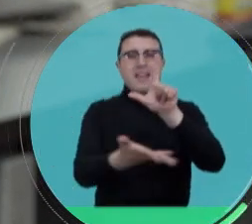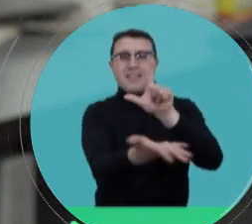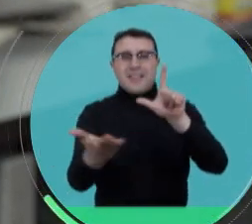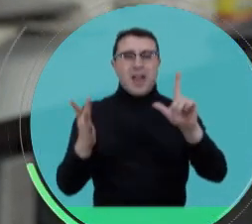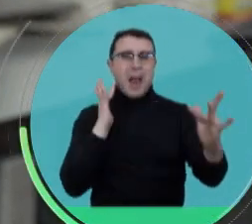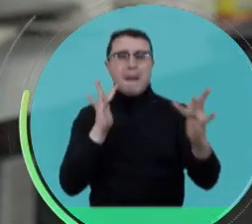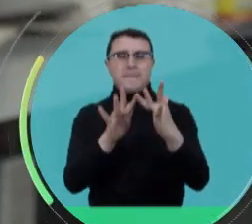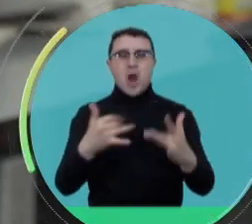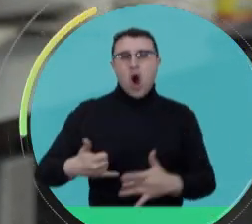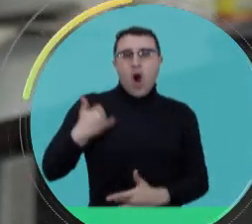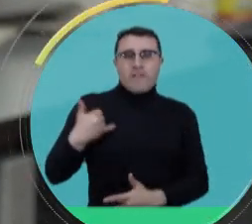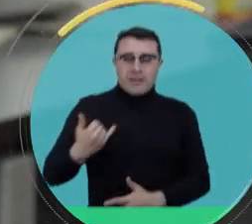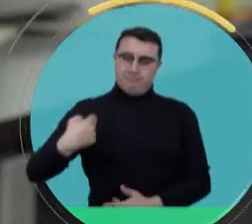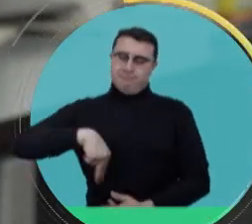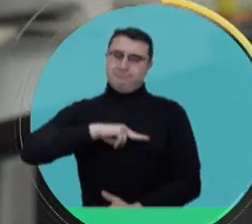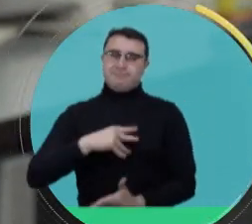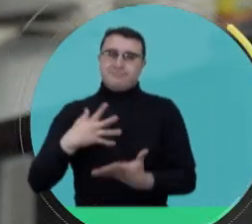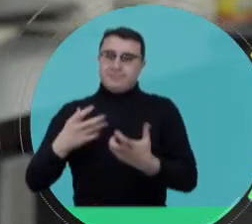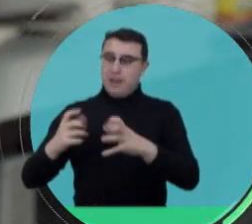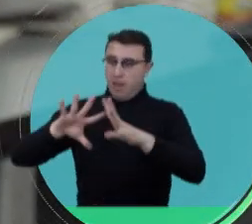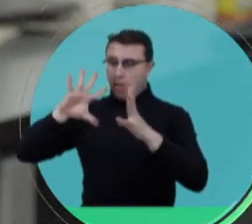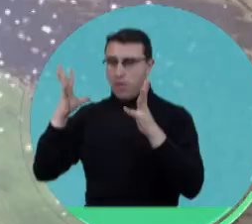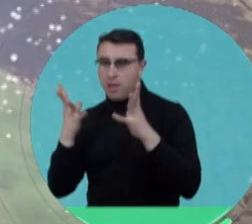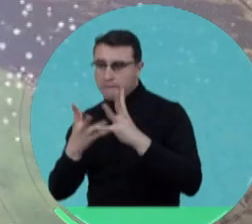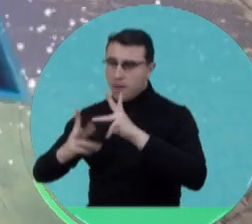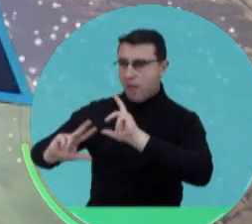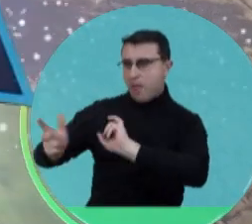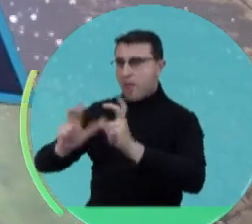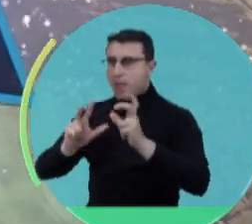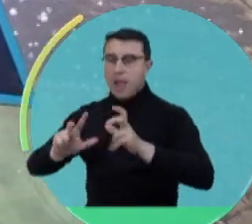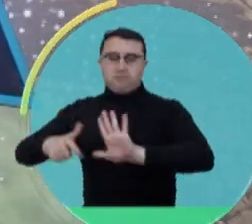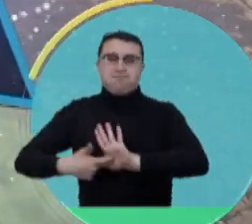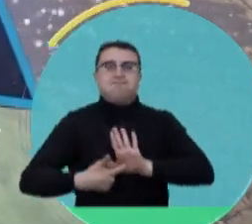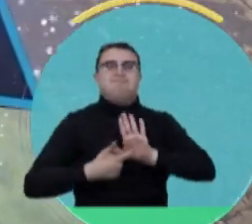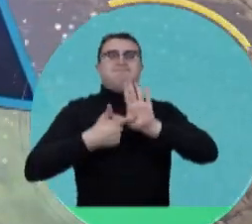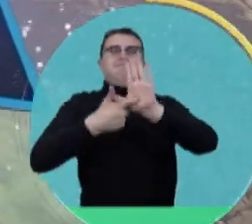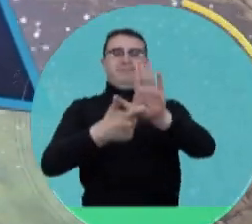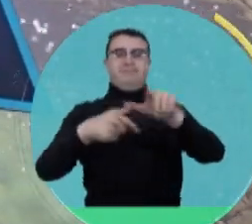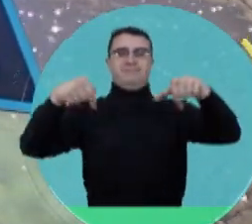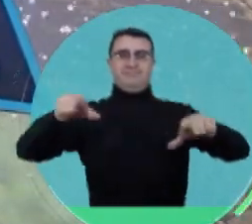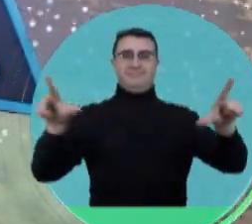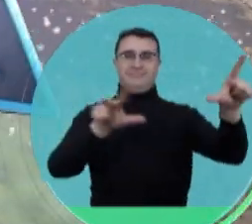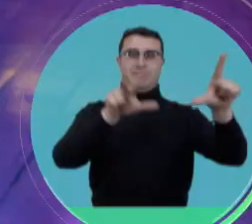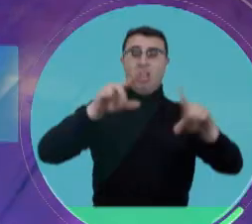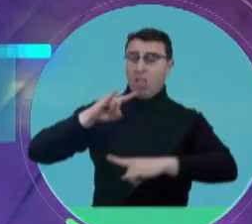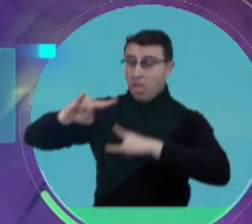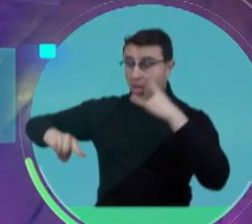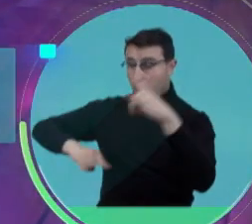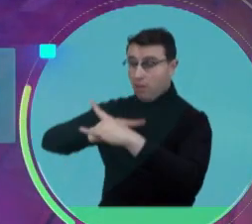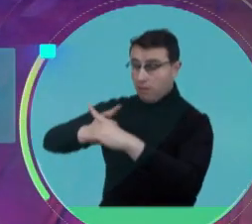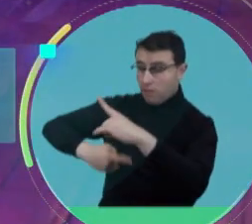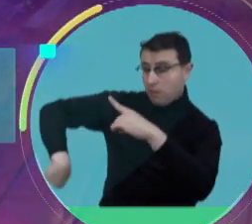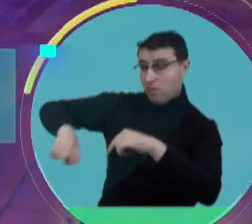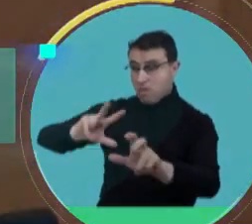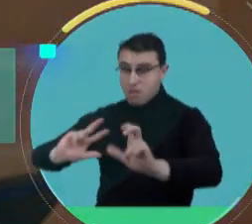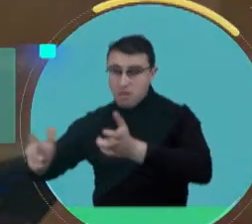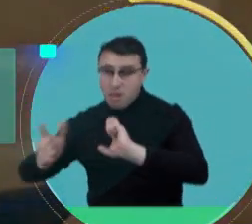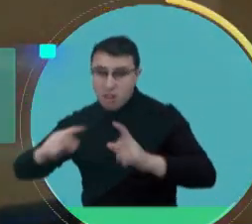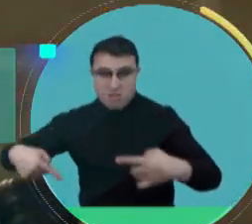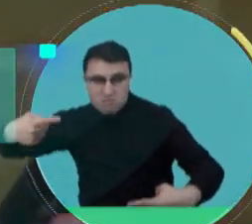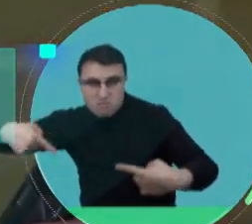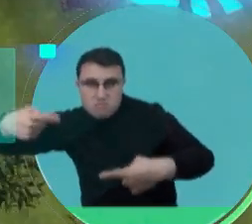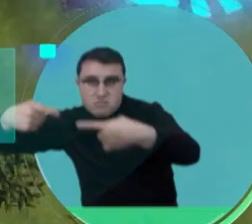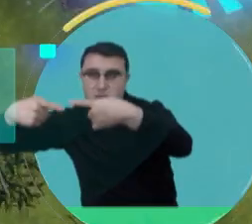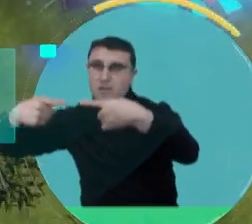serie juvenil eh donde queremos visibilizar el mundo los videojuegos eh Y todo el universo que